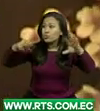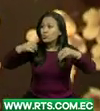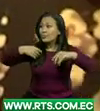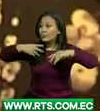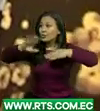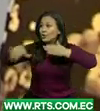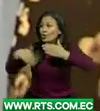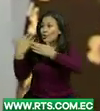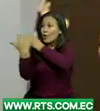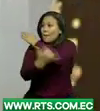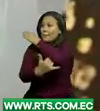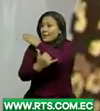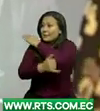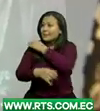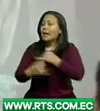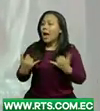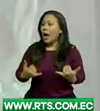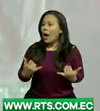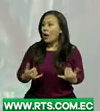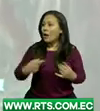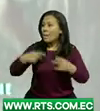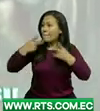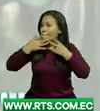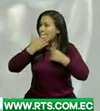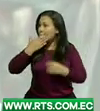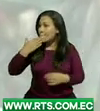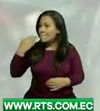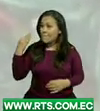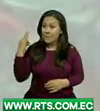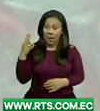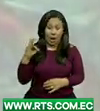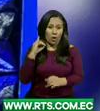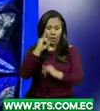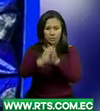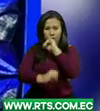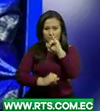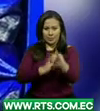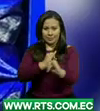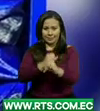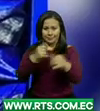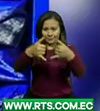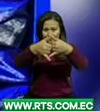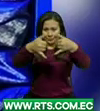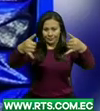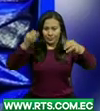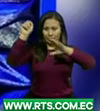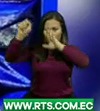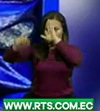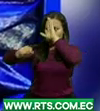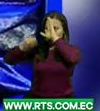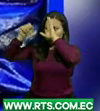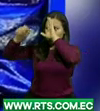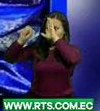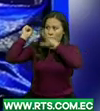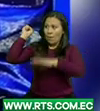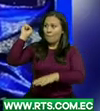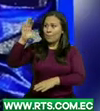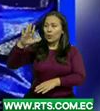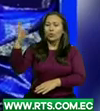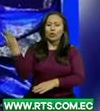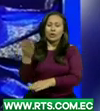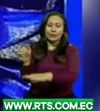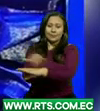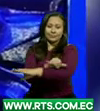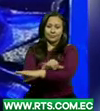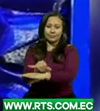de varios países, logró posicionarse como mejor película internacional en la edición número 25 del New York Latino